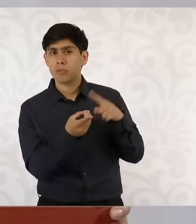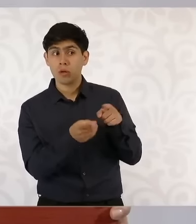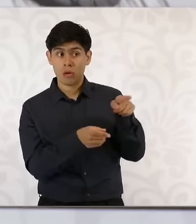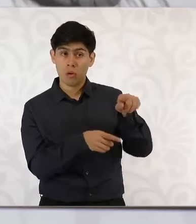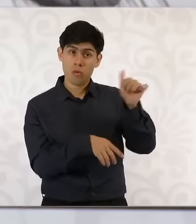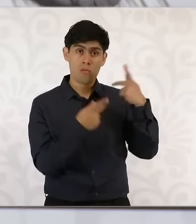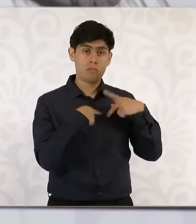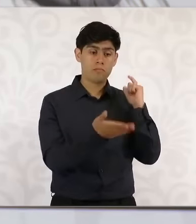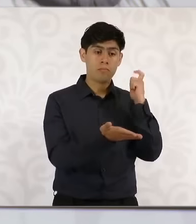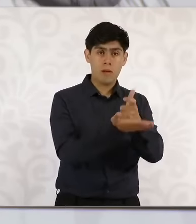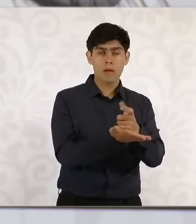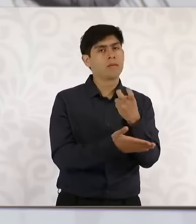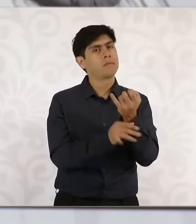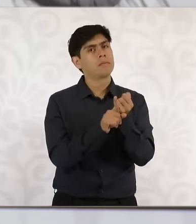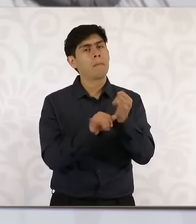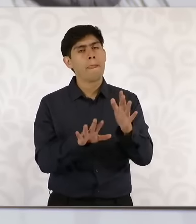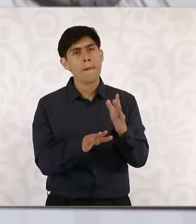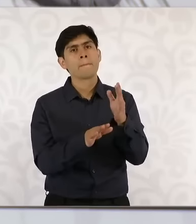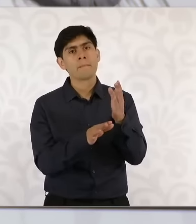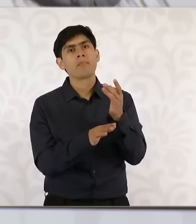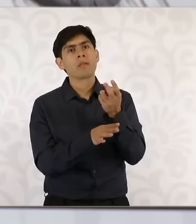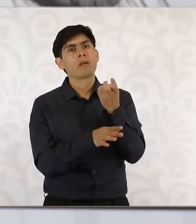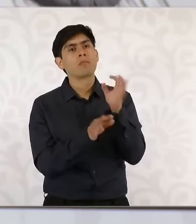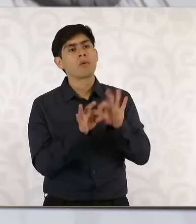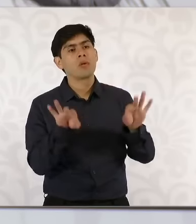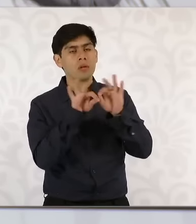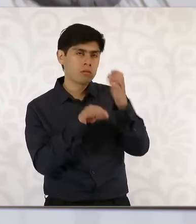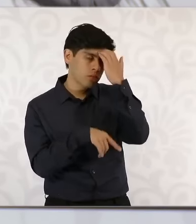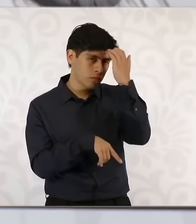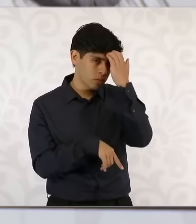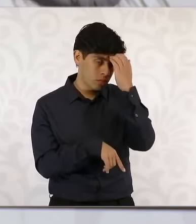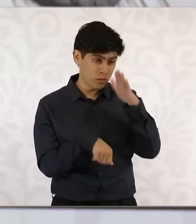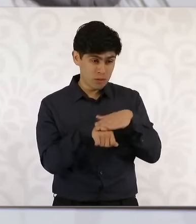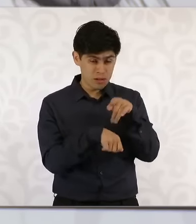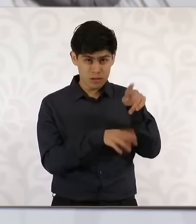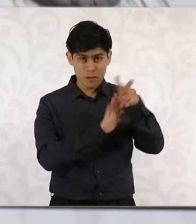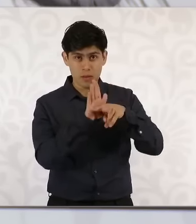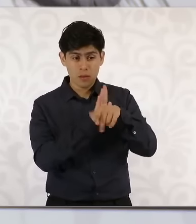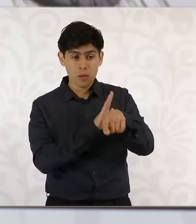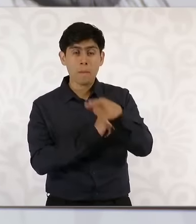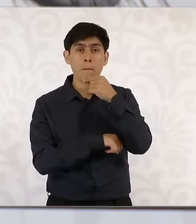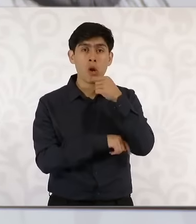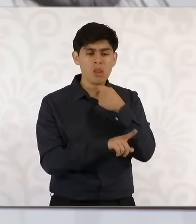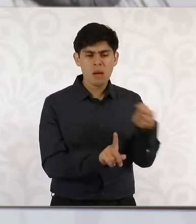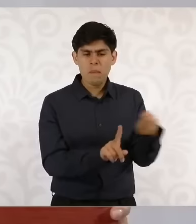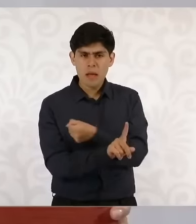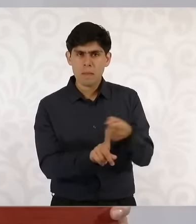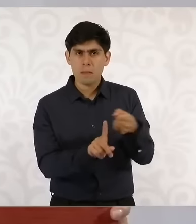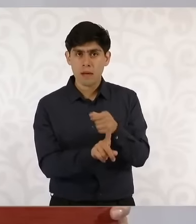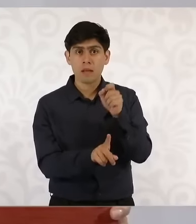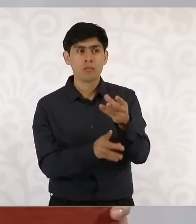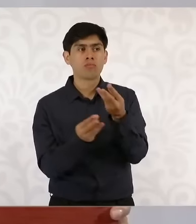porque es muy importante. Pero estos golpes que recibió la policía y la cantidad de